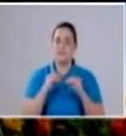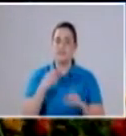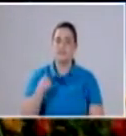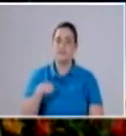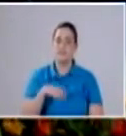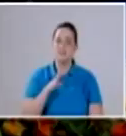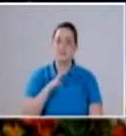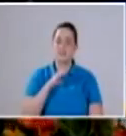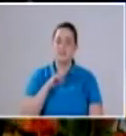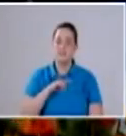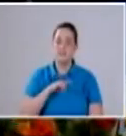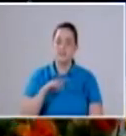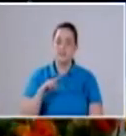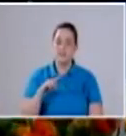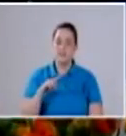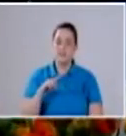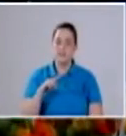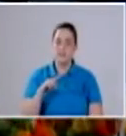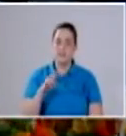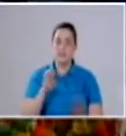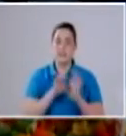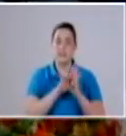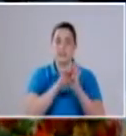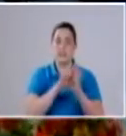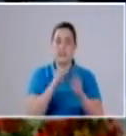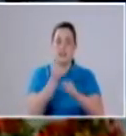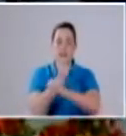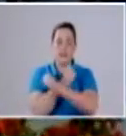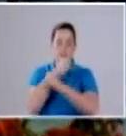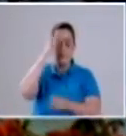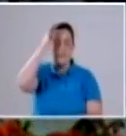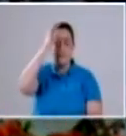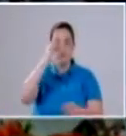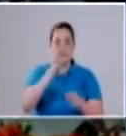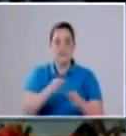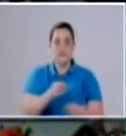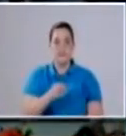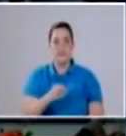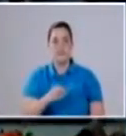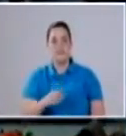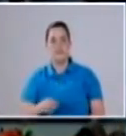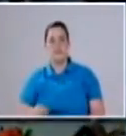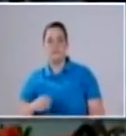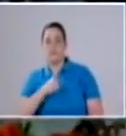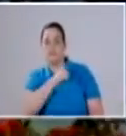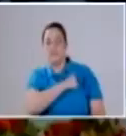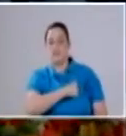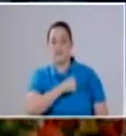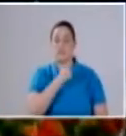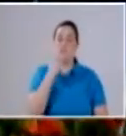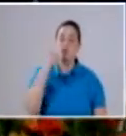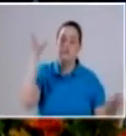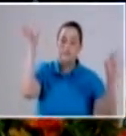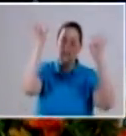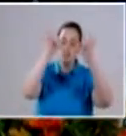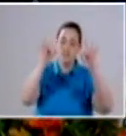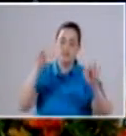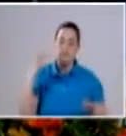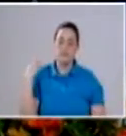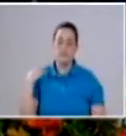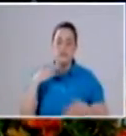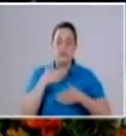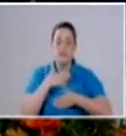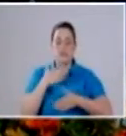ejemplo en amor, fe y conducta, etcétera, etcétera. Yo pienso de que una forma de las, una de las formas para agradar a